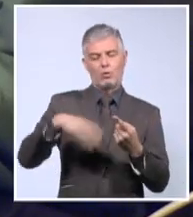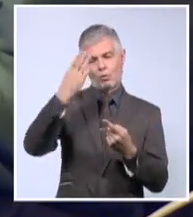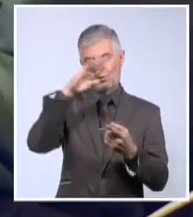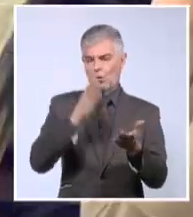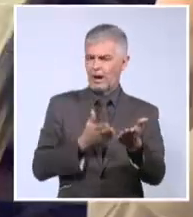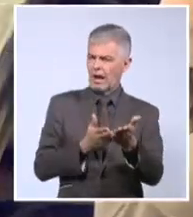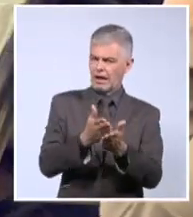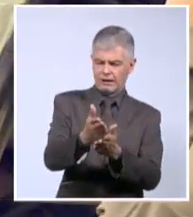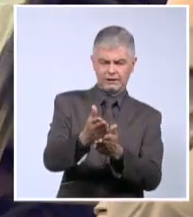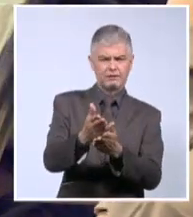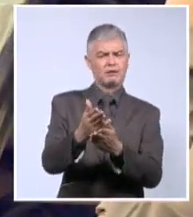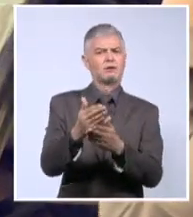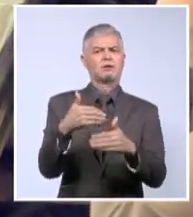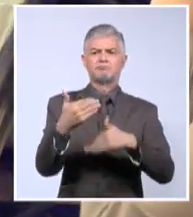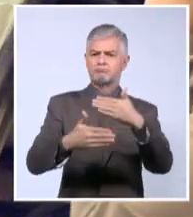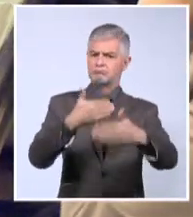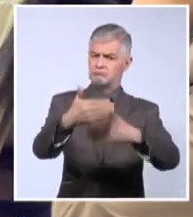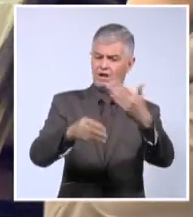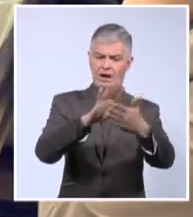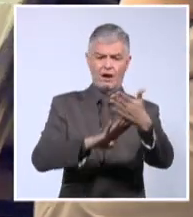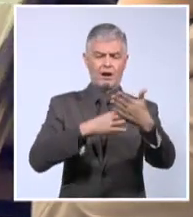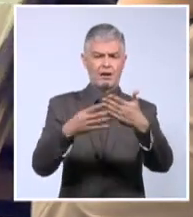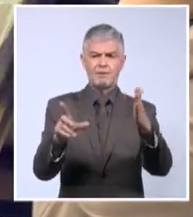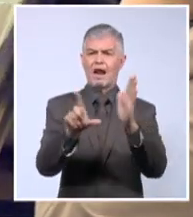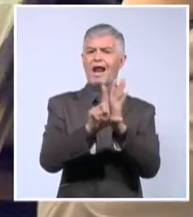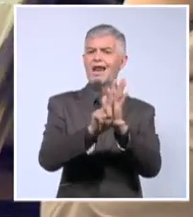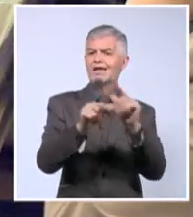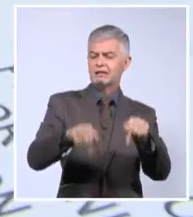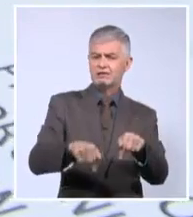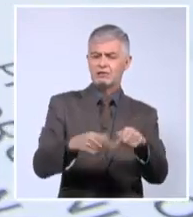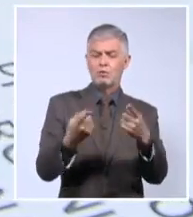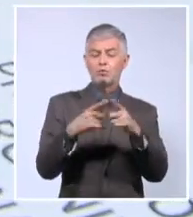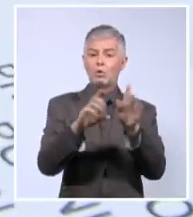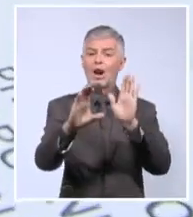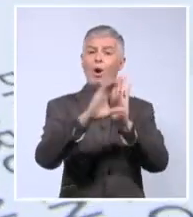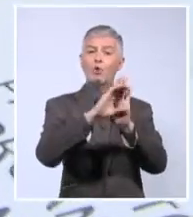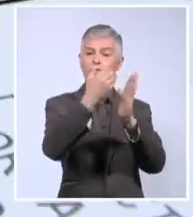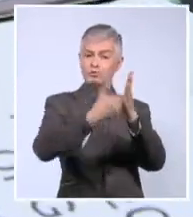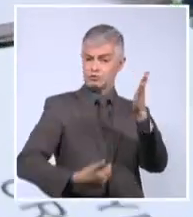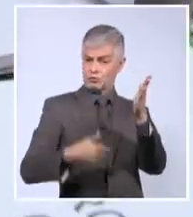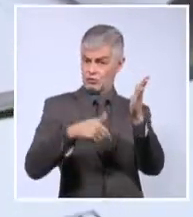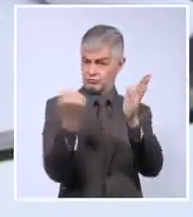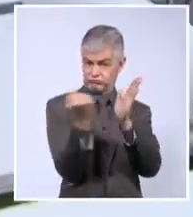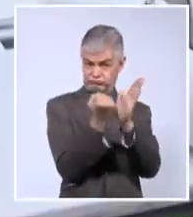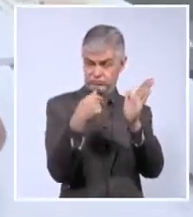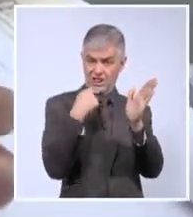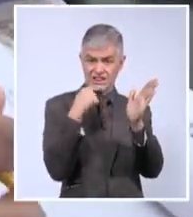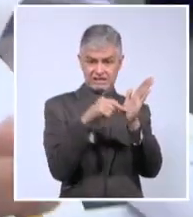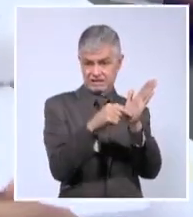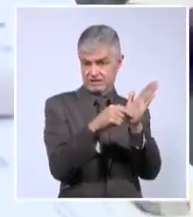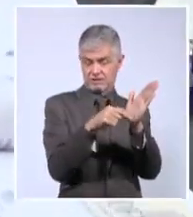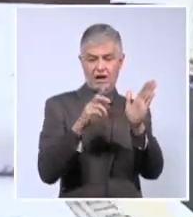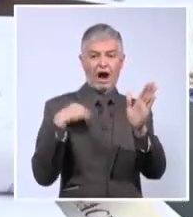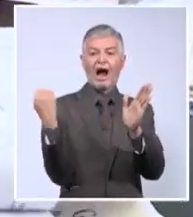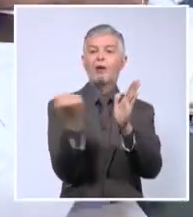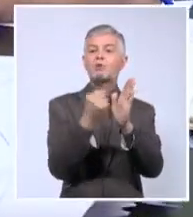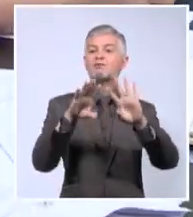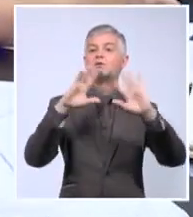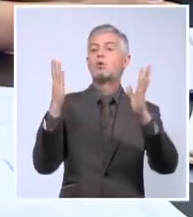cronograma legislativo apegados a la Constitución de la República, respaldada y aprobada de forma democrática por